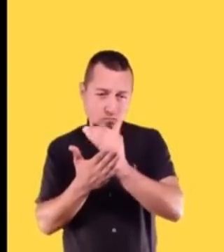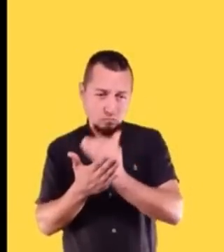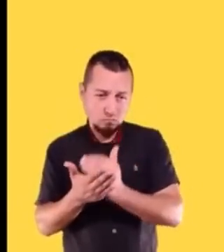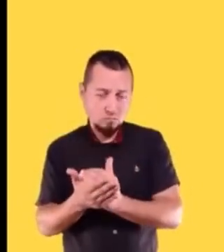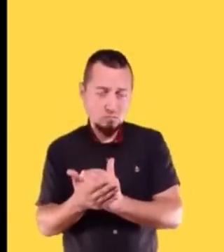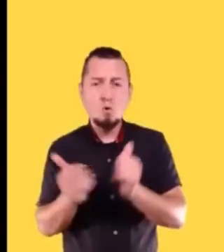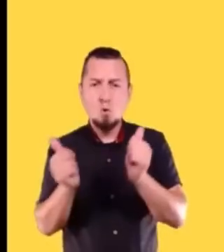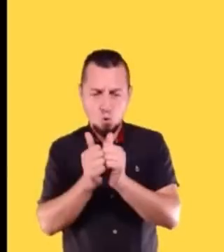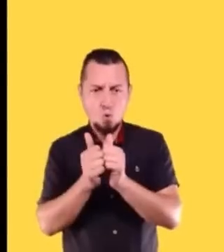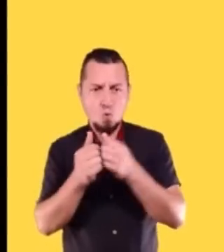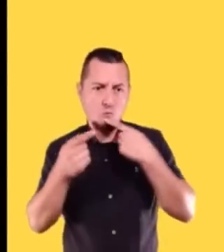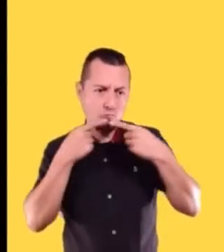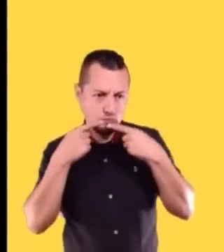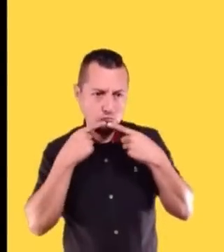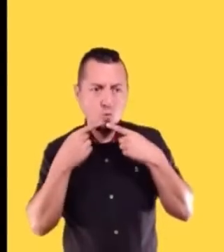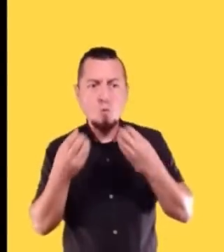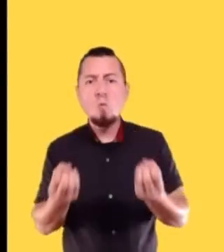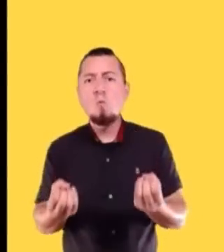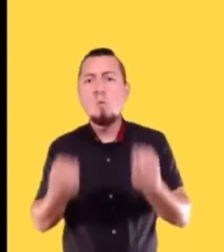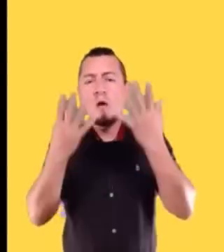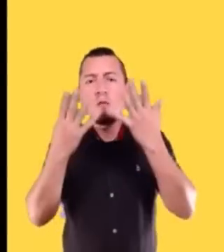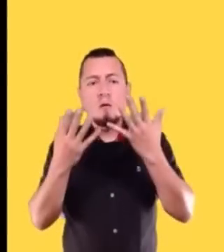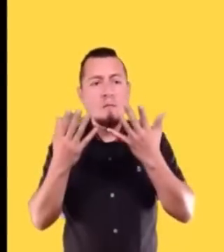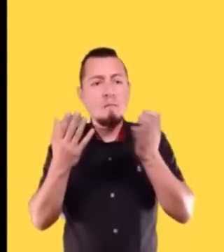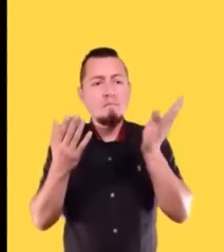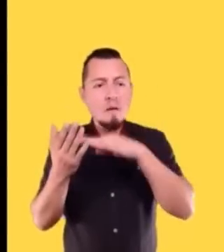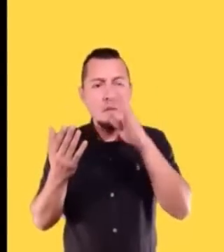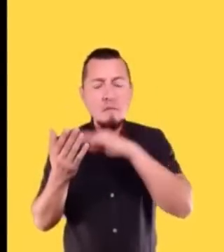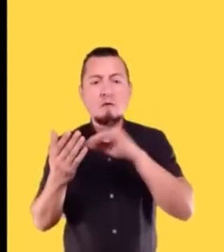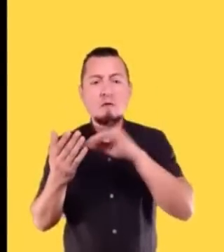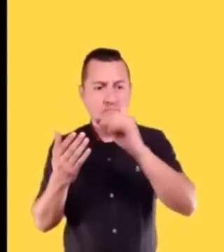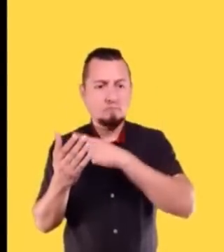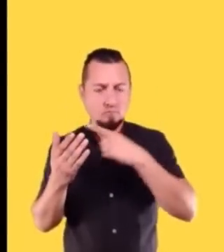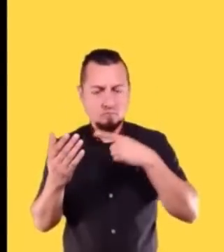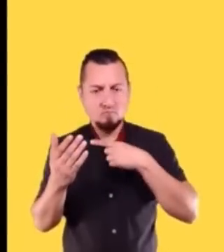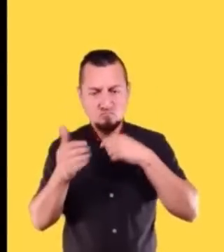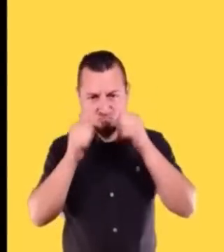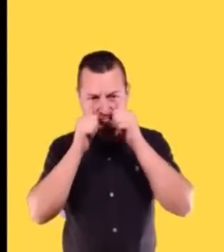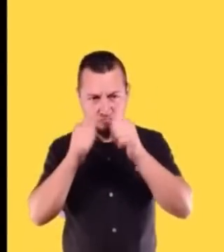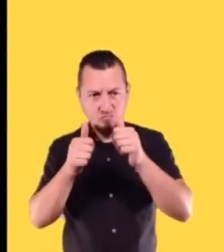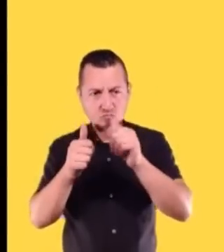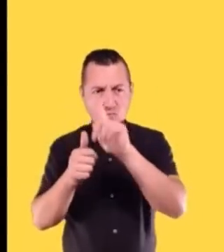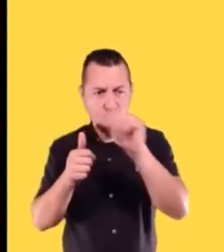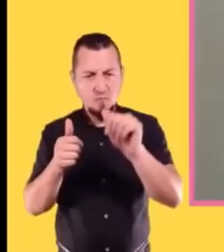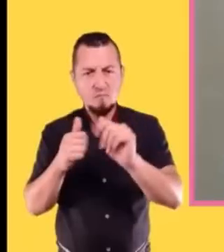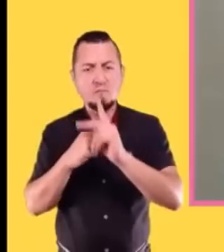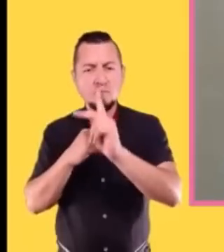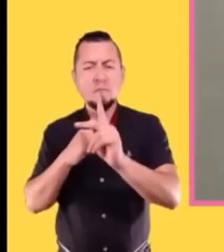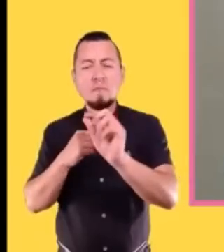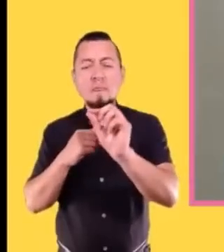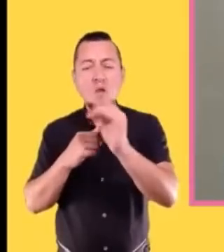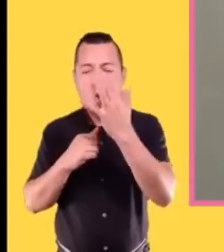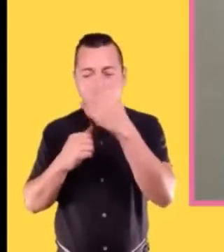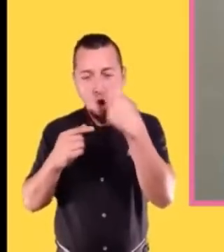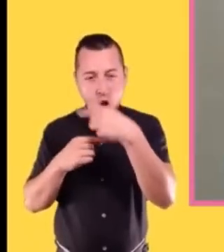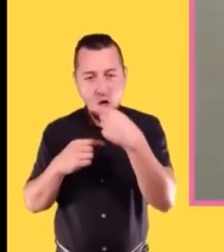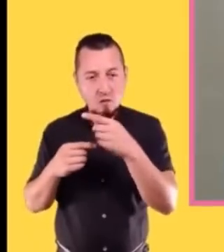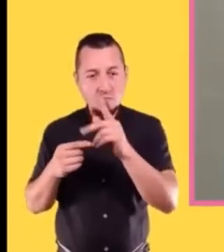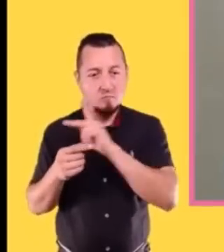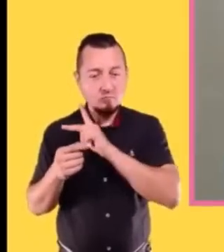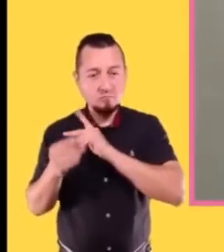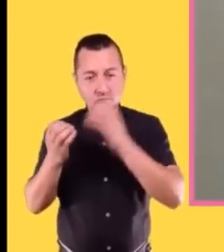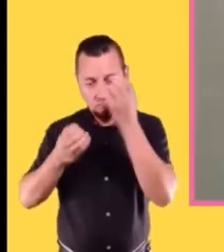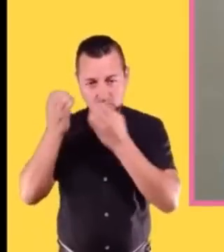mesa de las instancias a quien les corresponda atender estos temas. Se las pasamos en las siguientes horas, porque ya se terminó de hacer una revisión